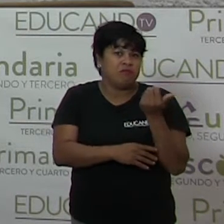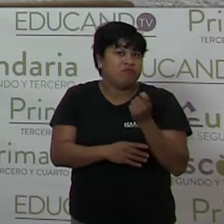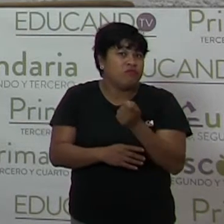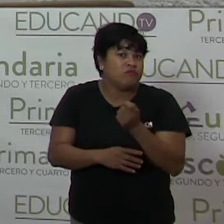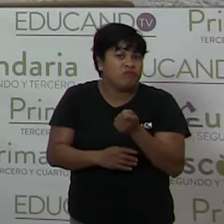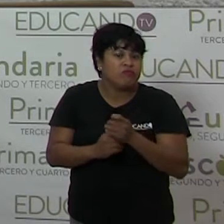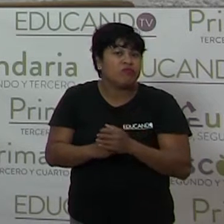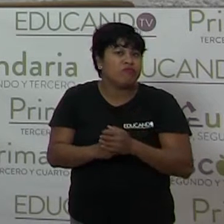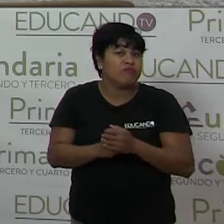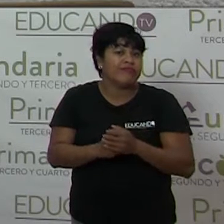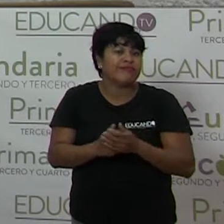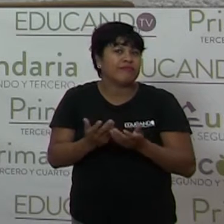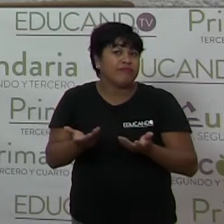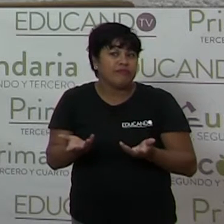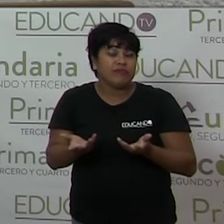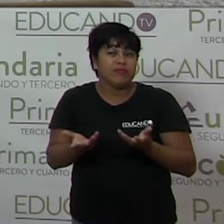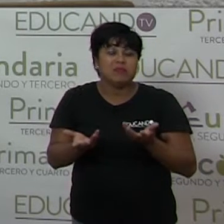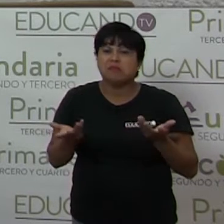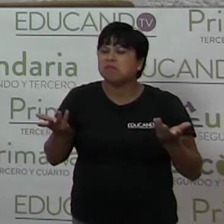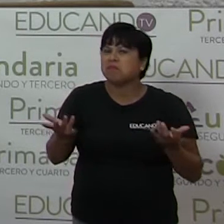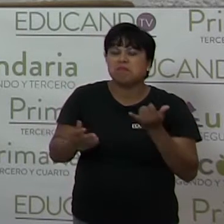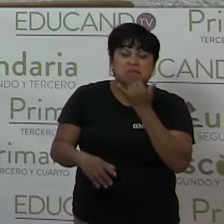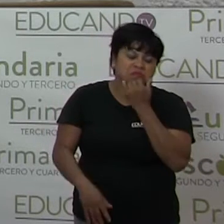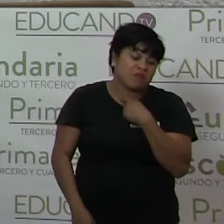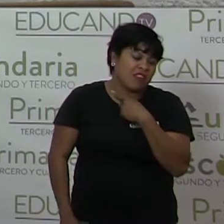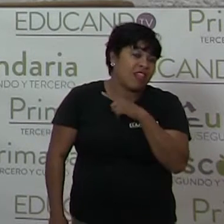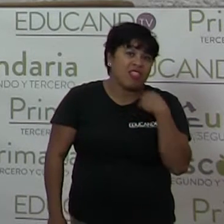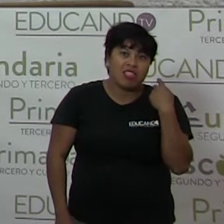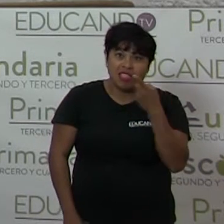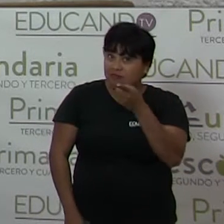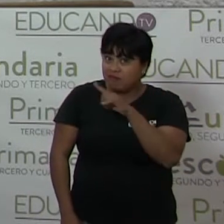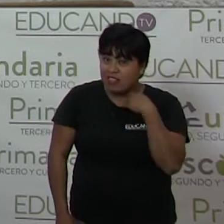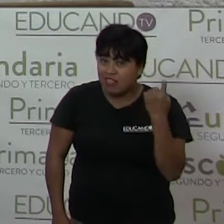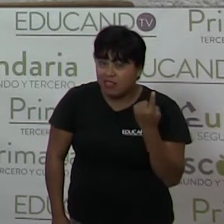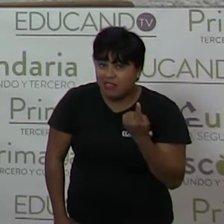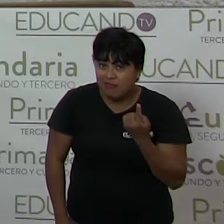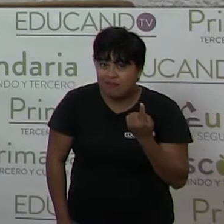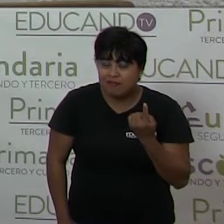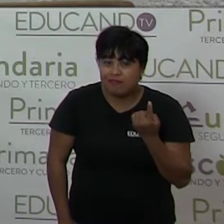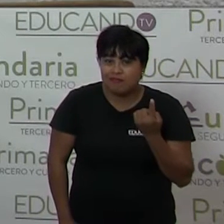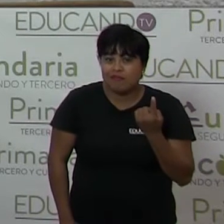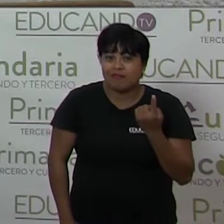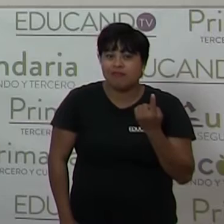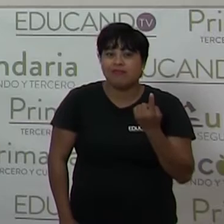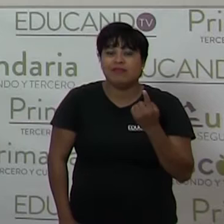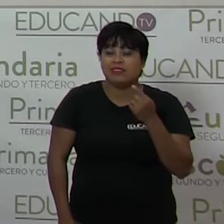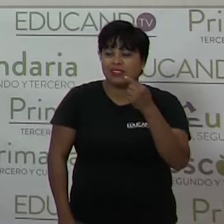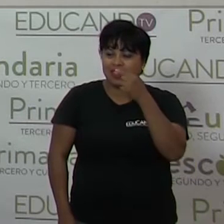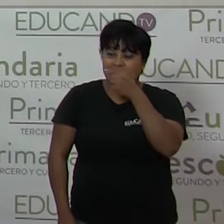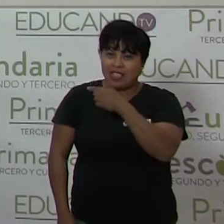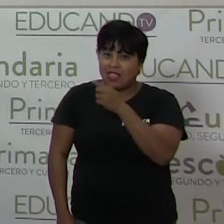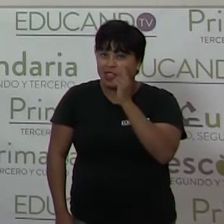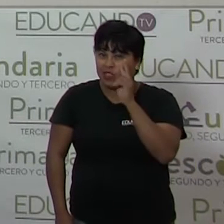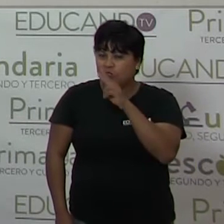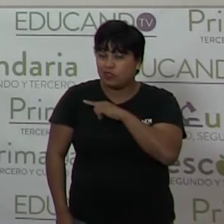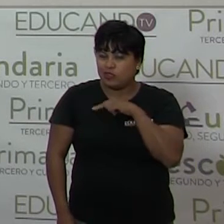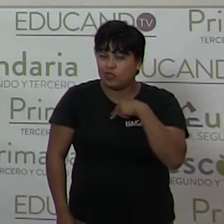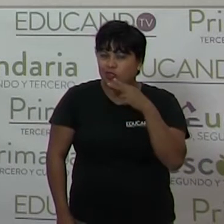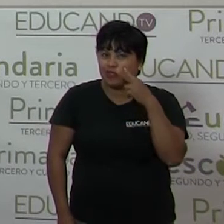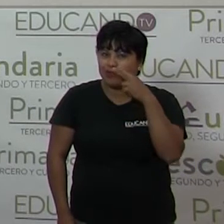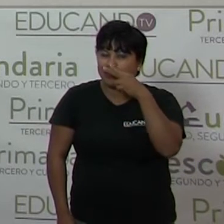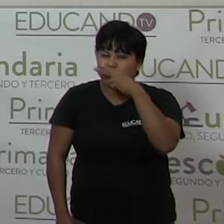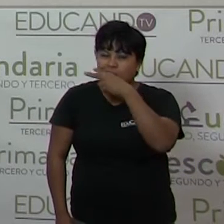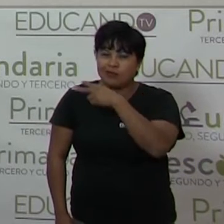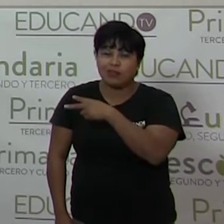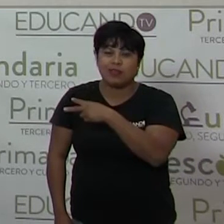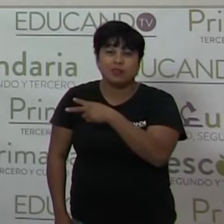un back ahí me doy se dan y aquí vemos